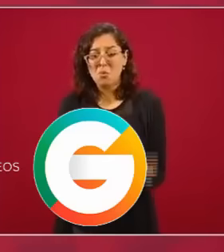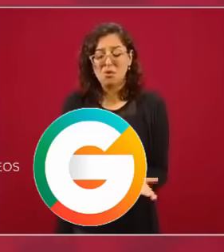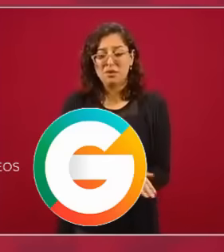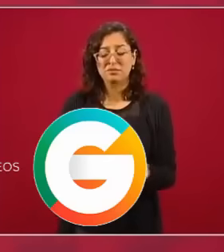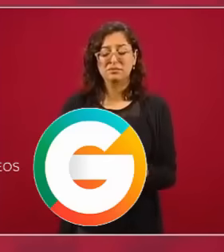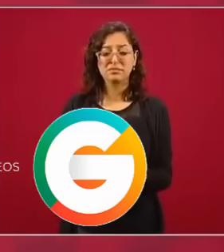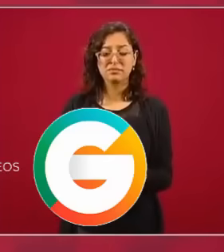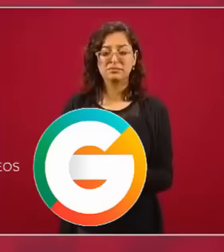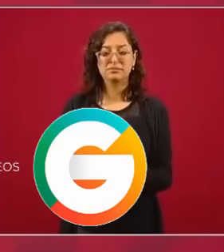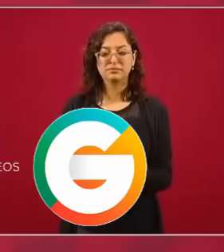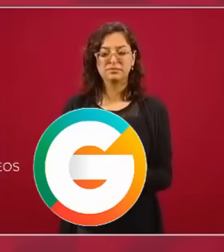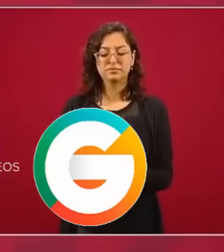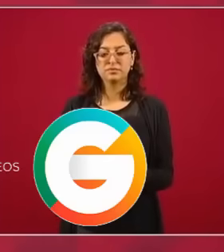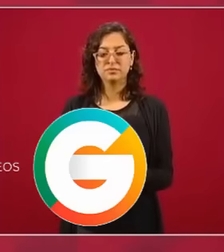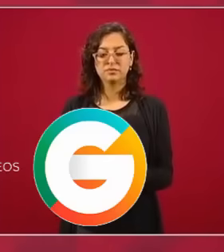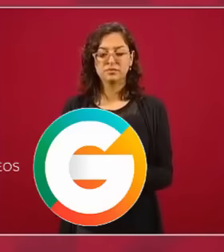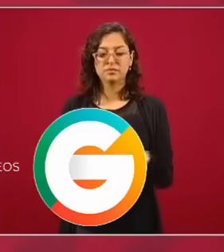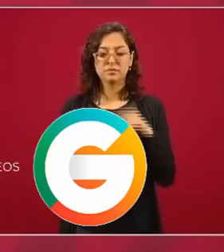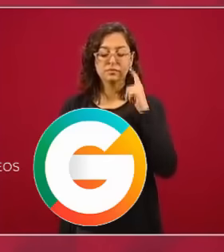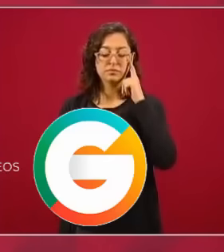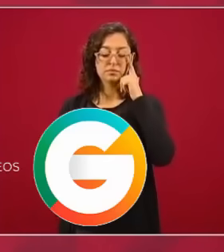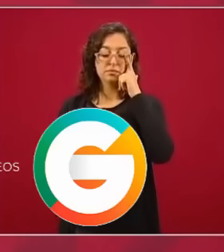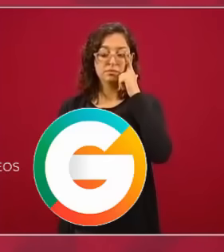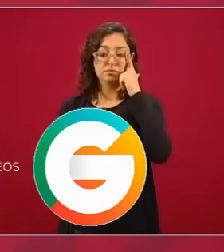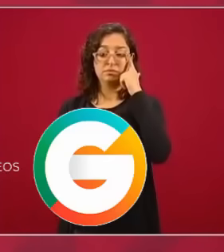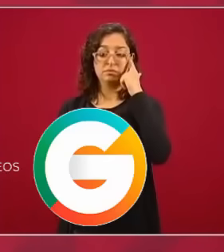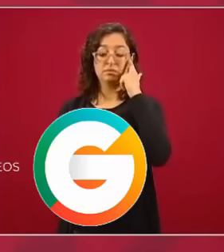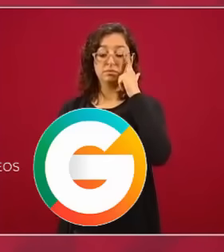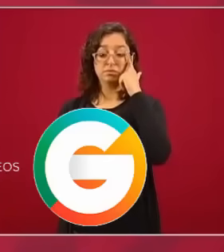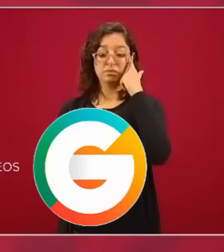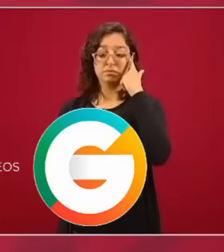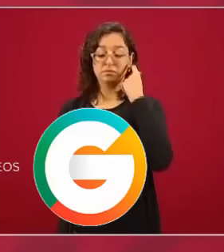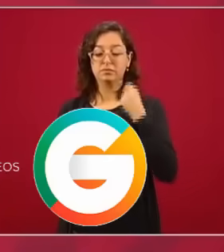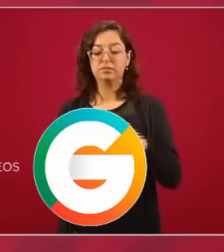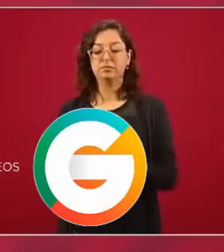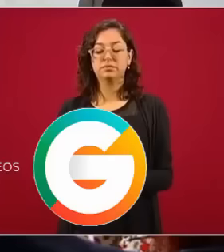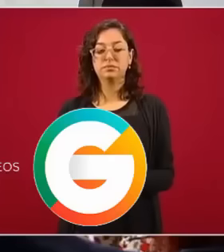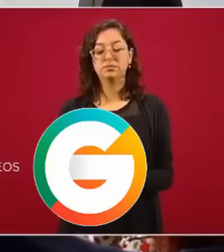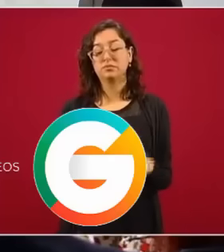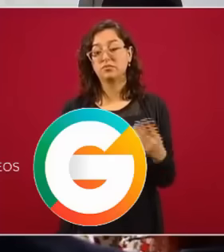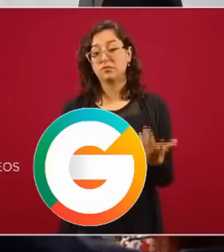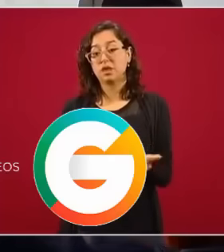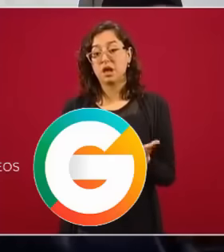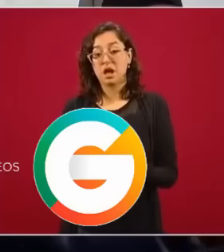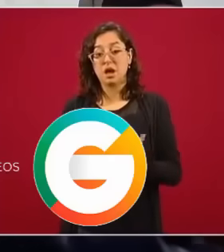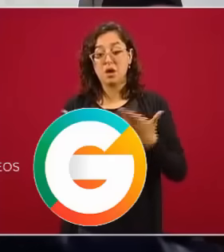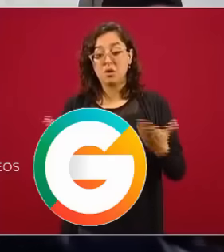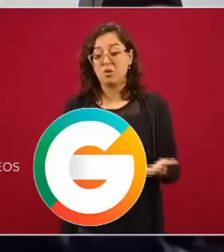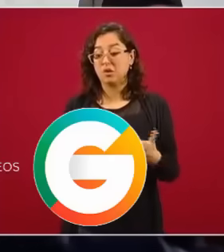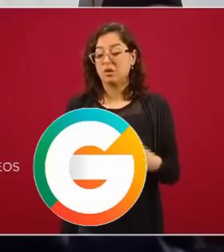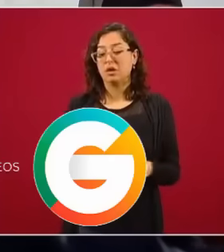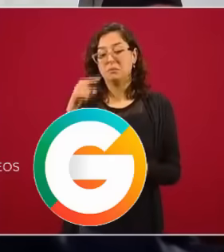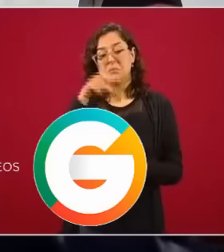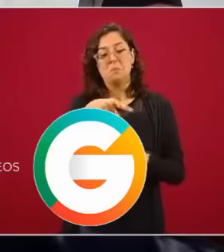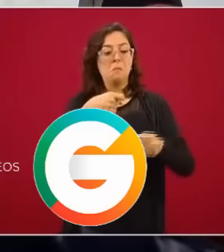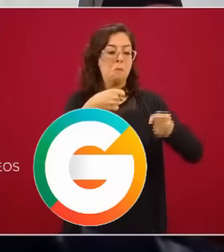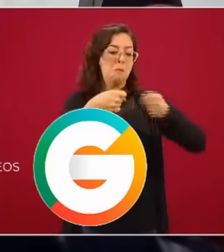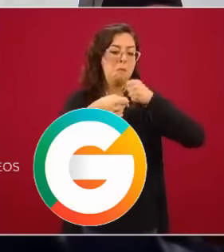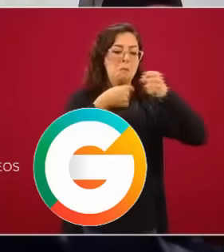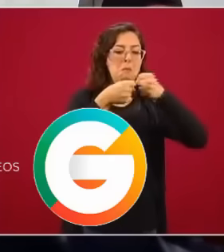Ahora que la prensa conservadora, ¿no?, habla de letalidad por lo